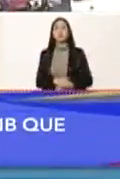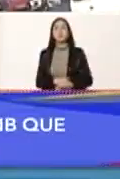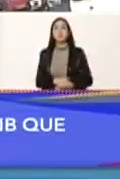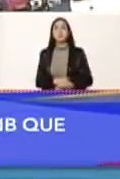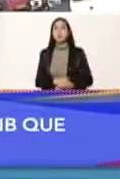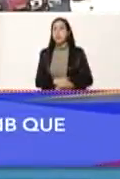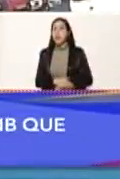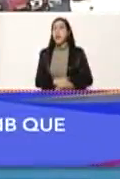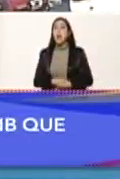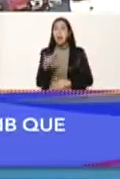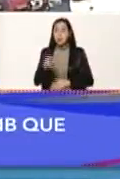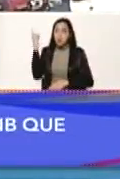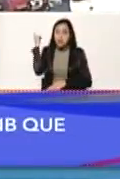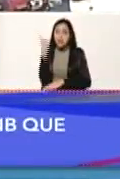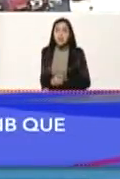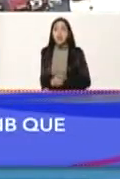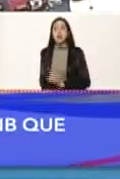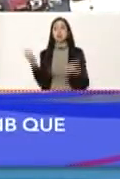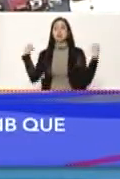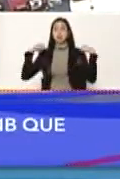a exigencia física,